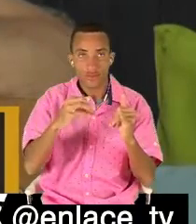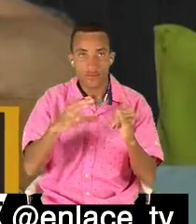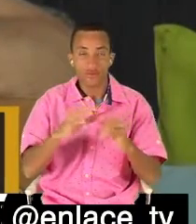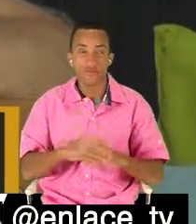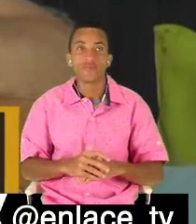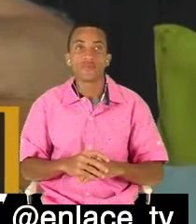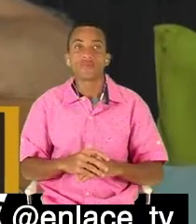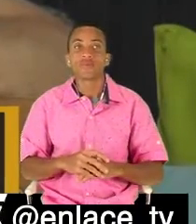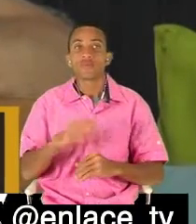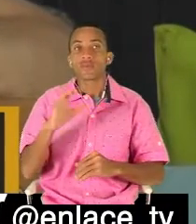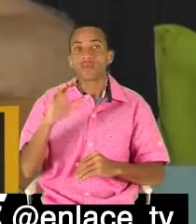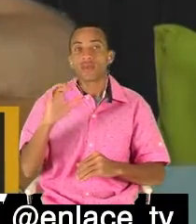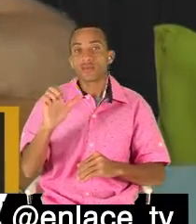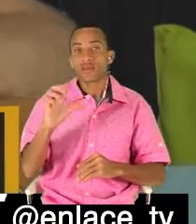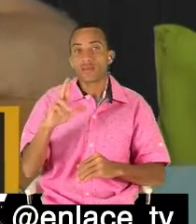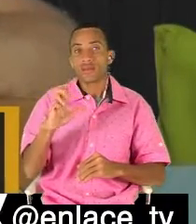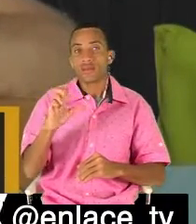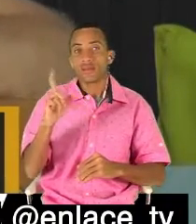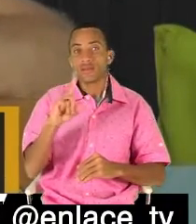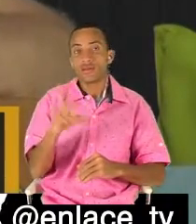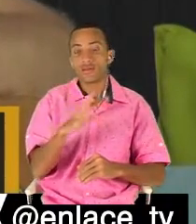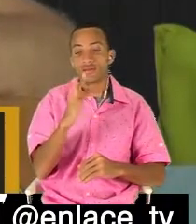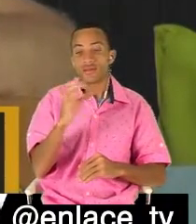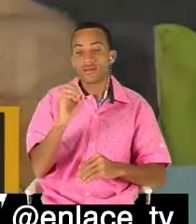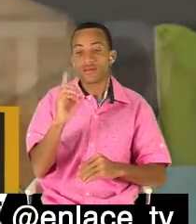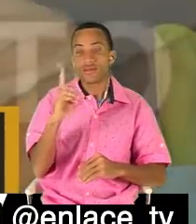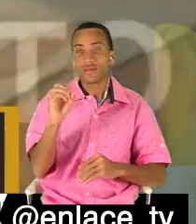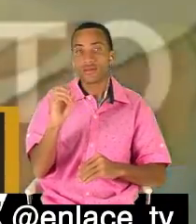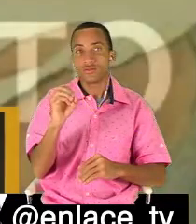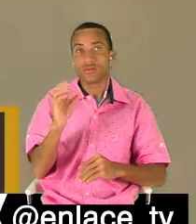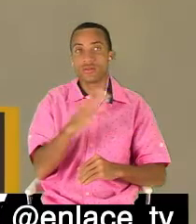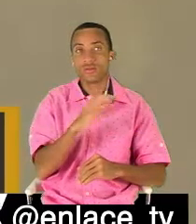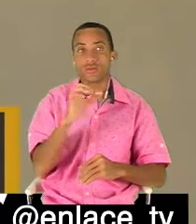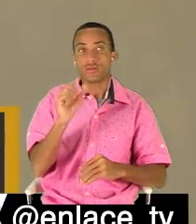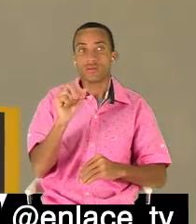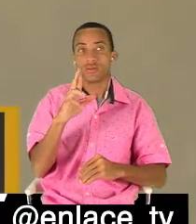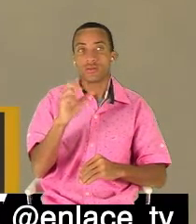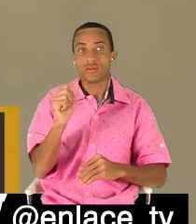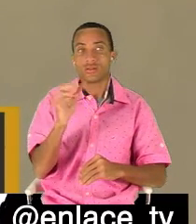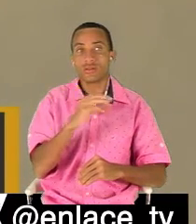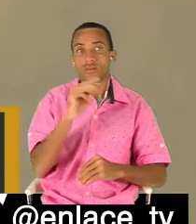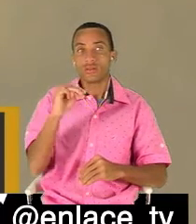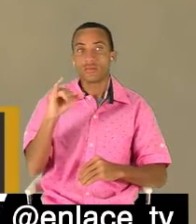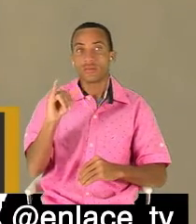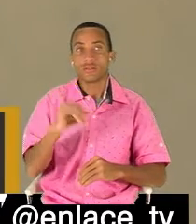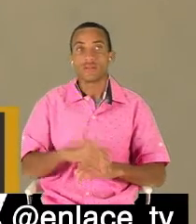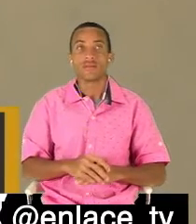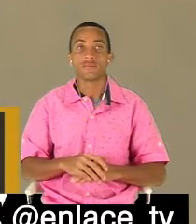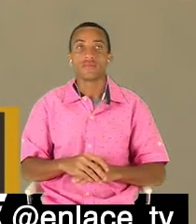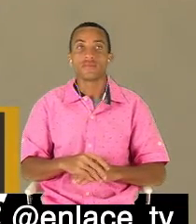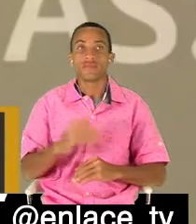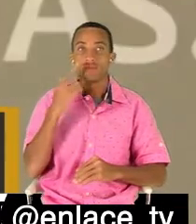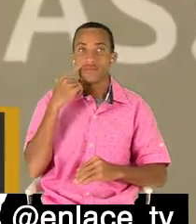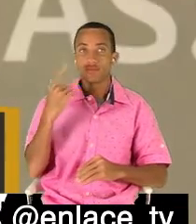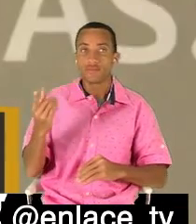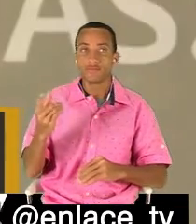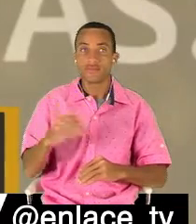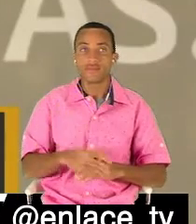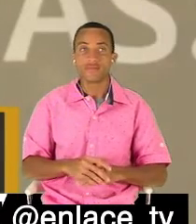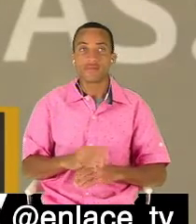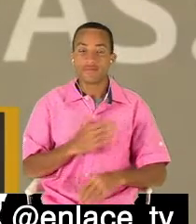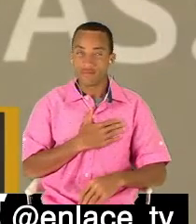se llama Eres Todo Para Mí. Ese fue mi primer sencillo que a duras penas y pues con orgullo lo digo